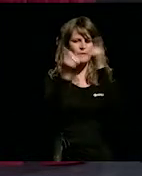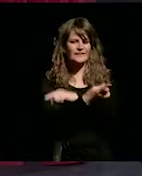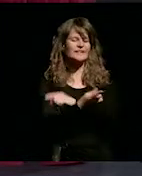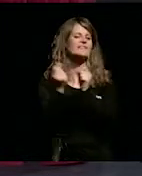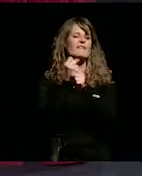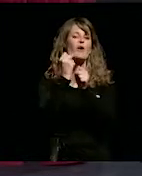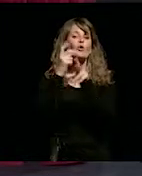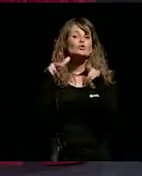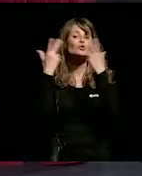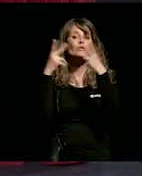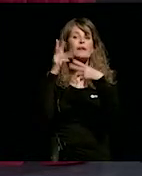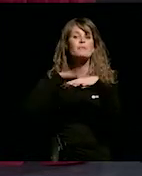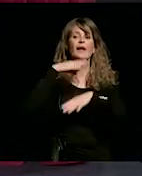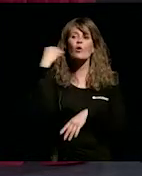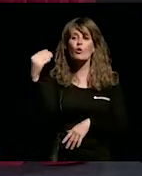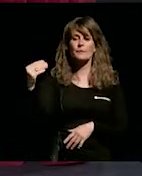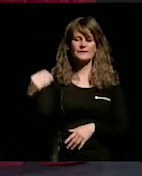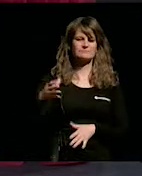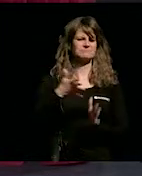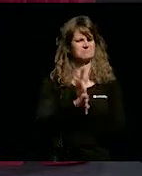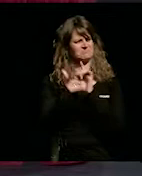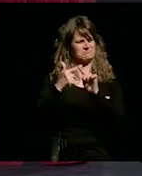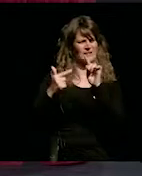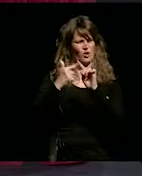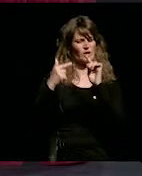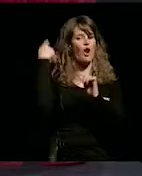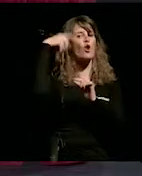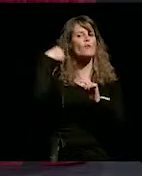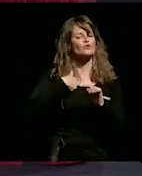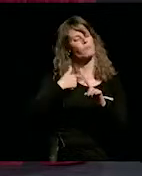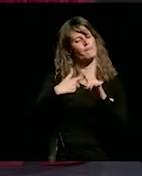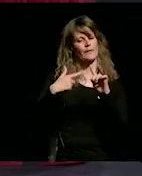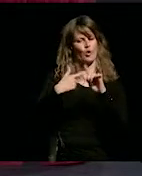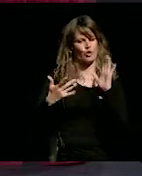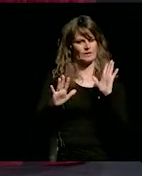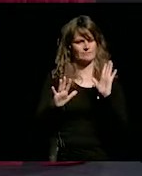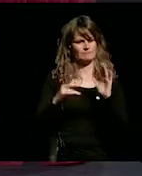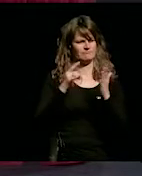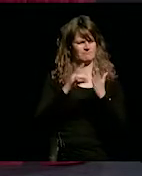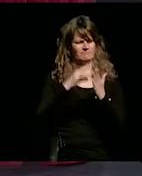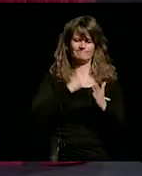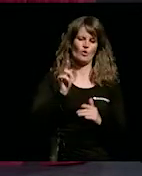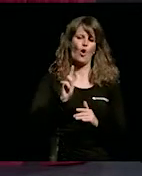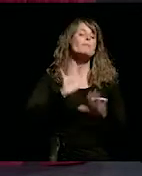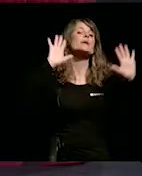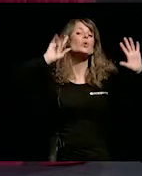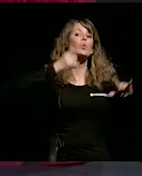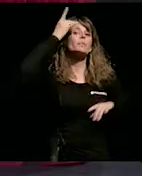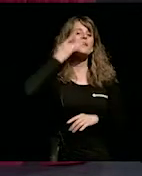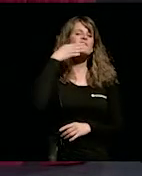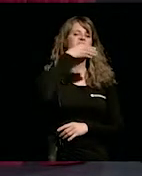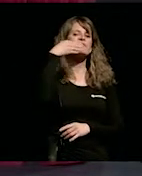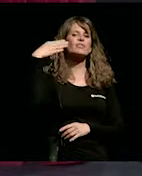un trabajador social para jóvenes mediocre en Londres. Pero un día, la BBC me llamó